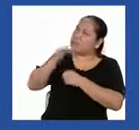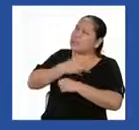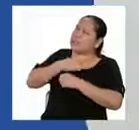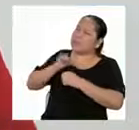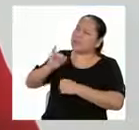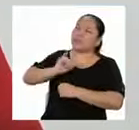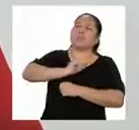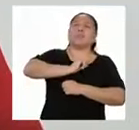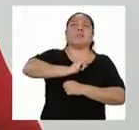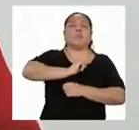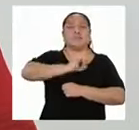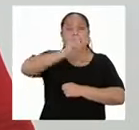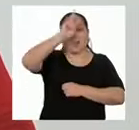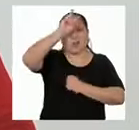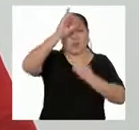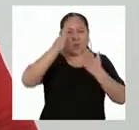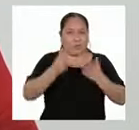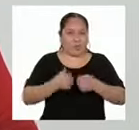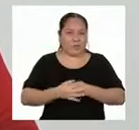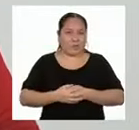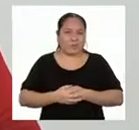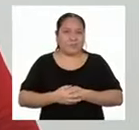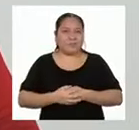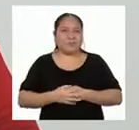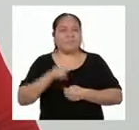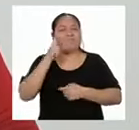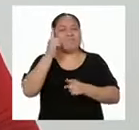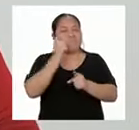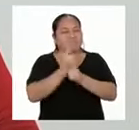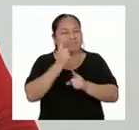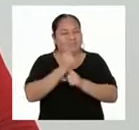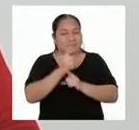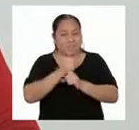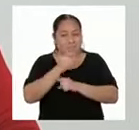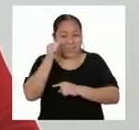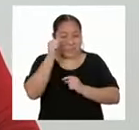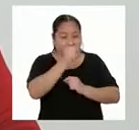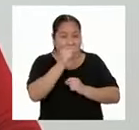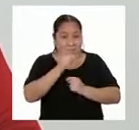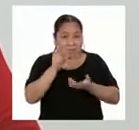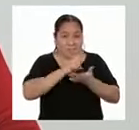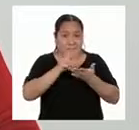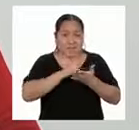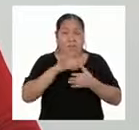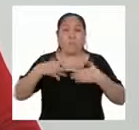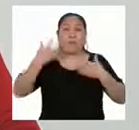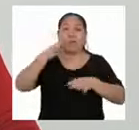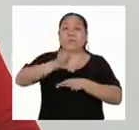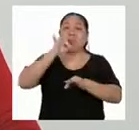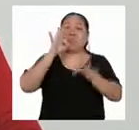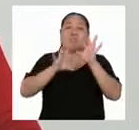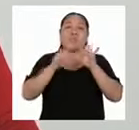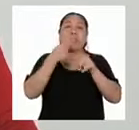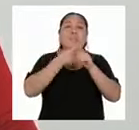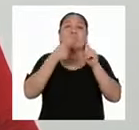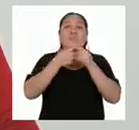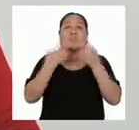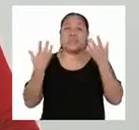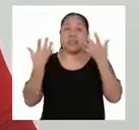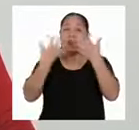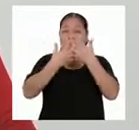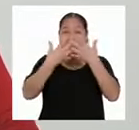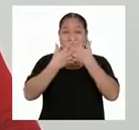como tal. ¡Excelente, Yanira! En los textos que leemos, podemos encontrar diferentes